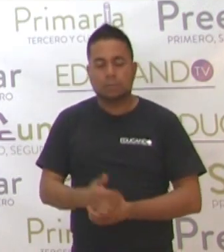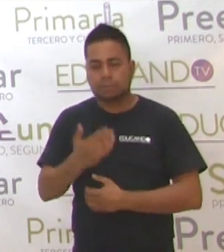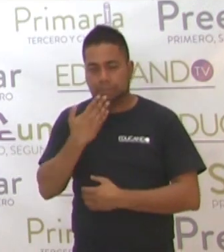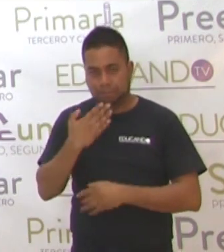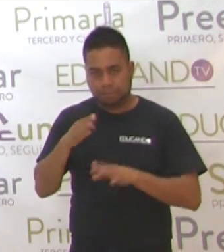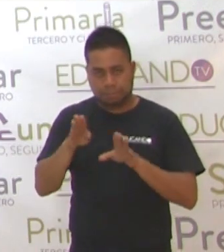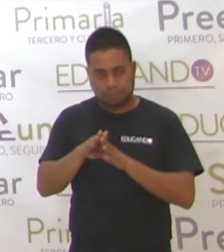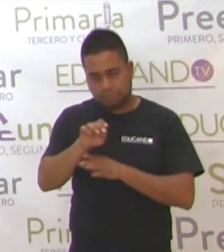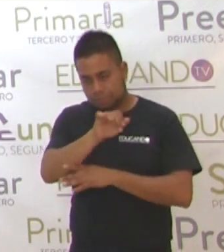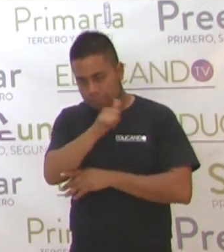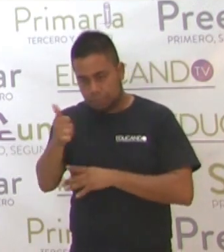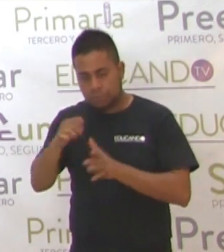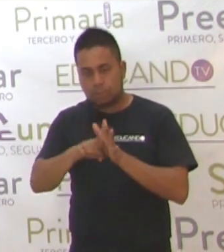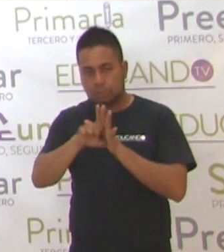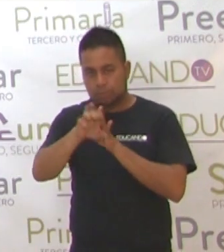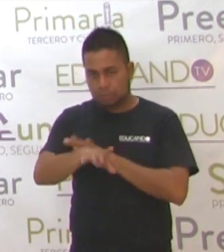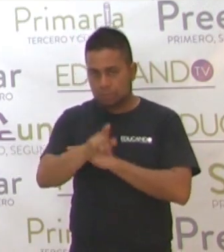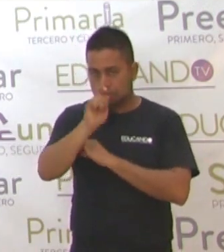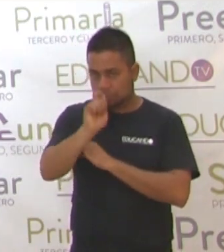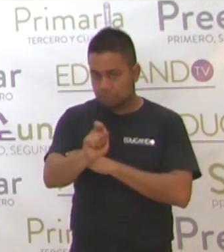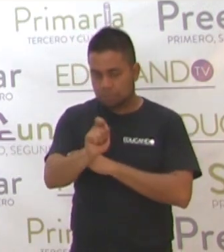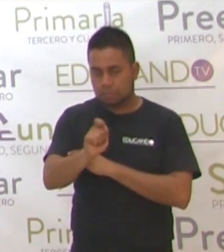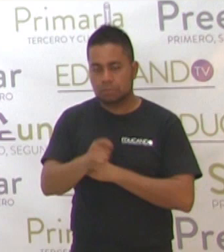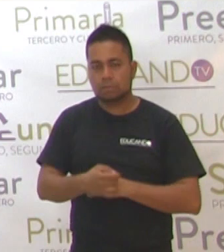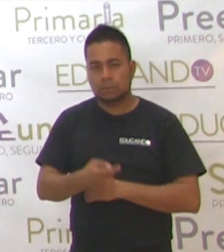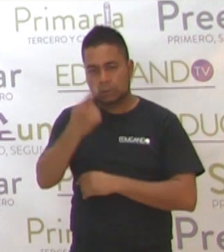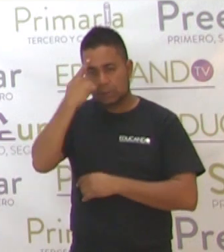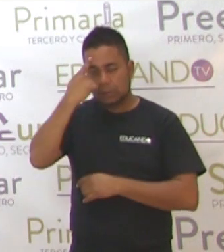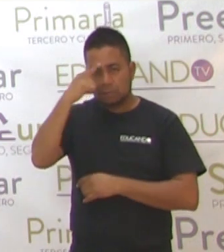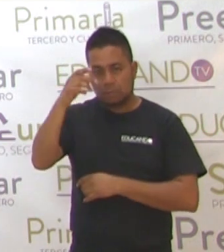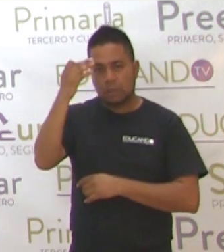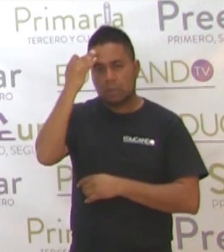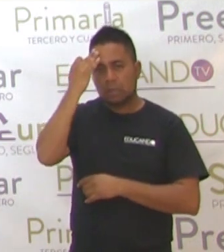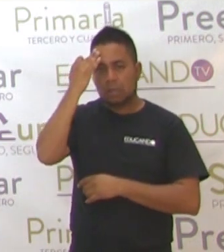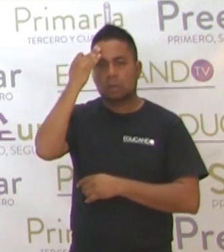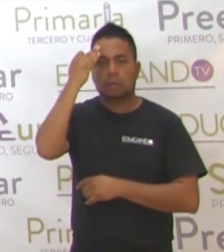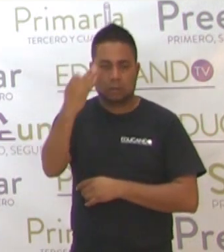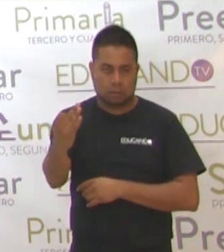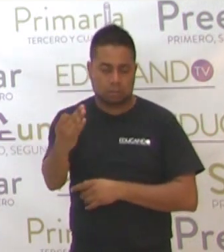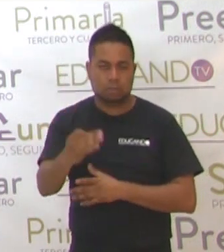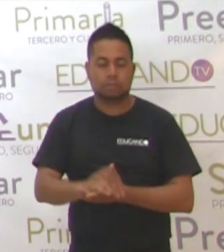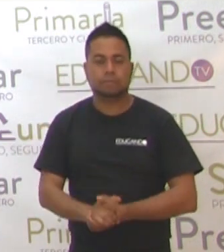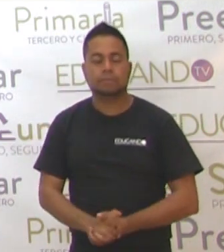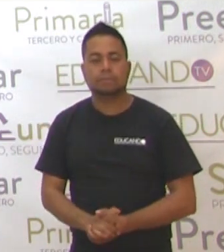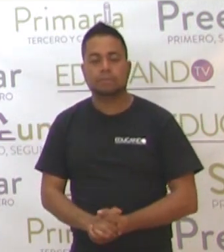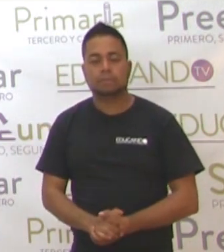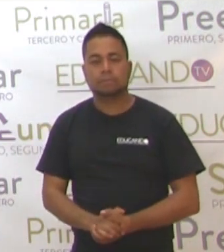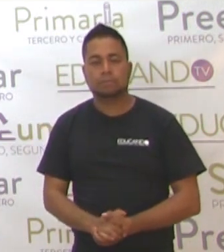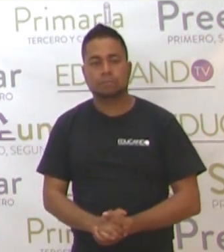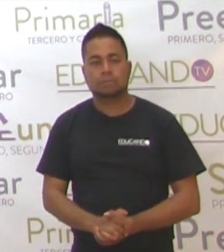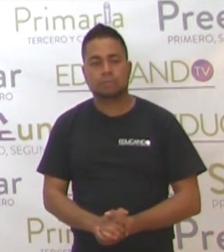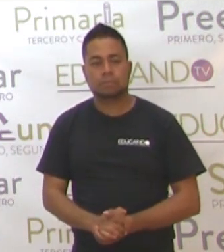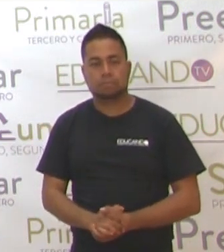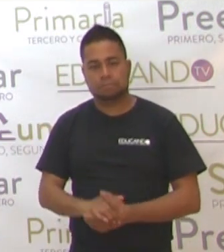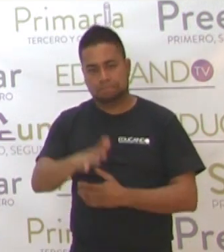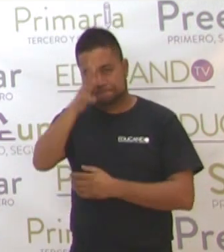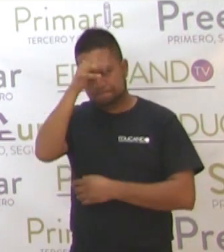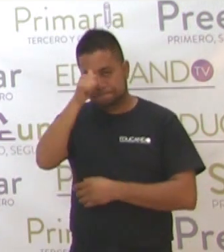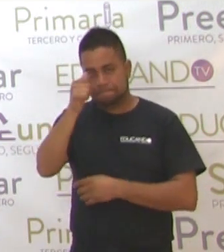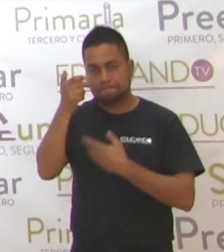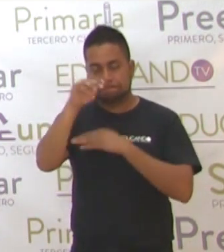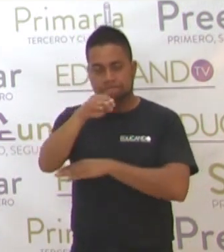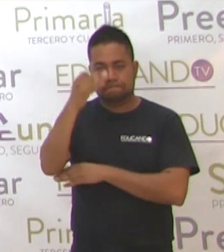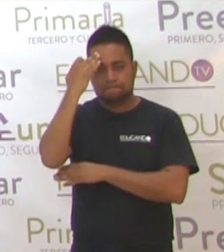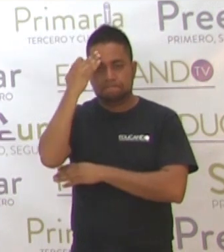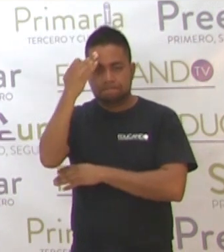ejemplo de díptico de tiempo a referencia y ubica a los de existe tiempo que tienes ahí